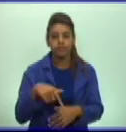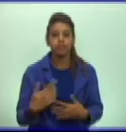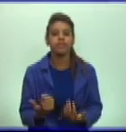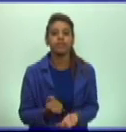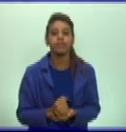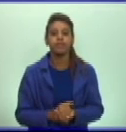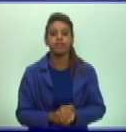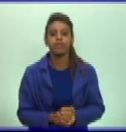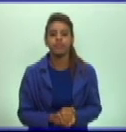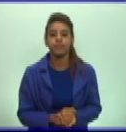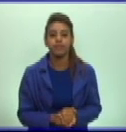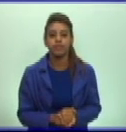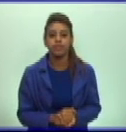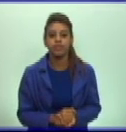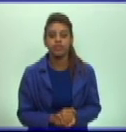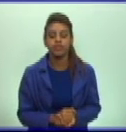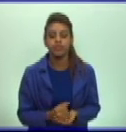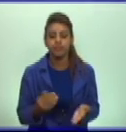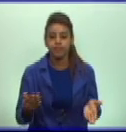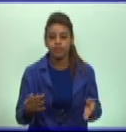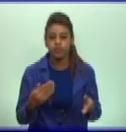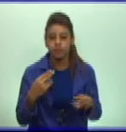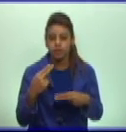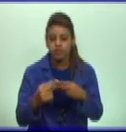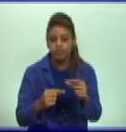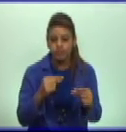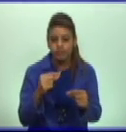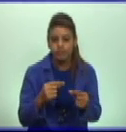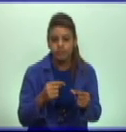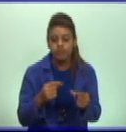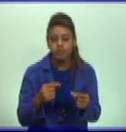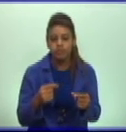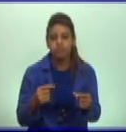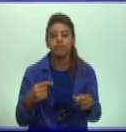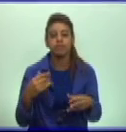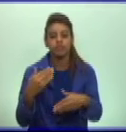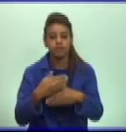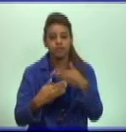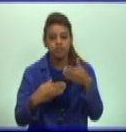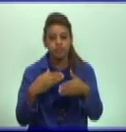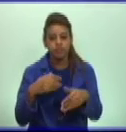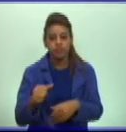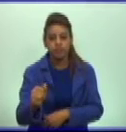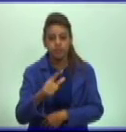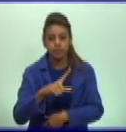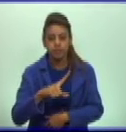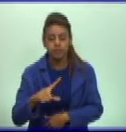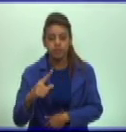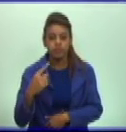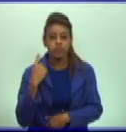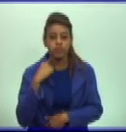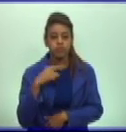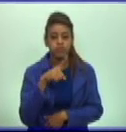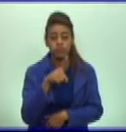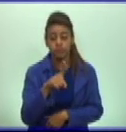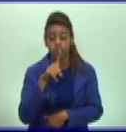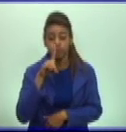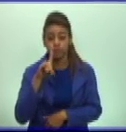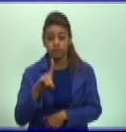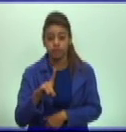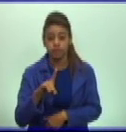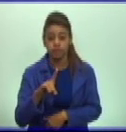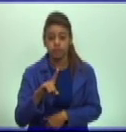hoy. Proceso de construcción del socialismo en Cuba de 1985 hasta